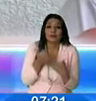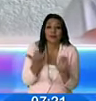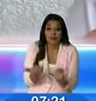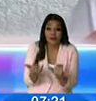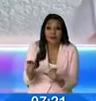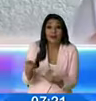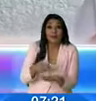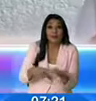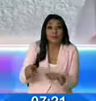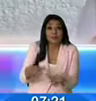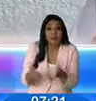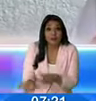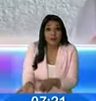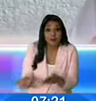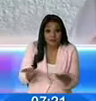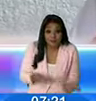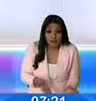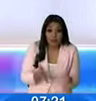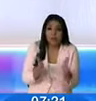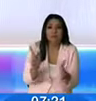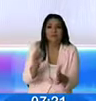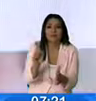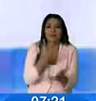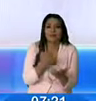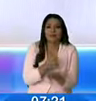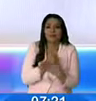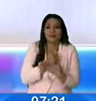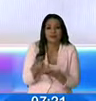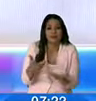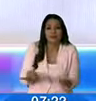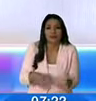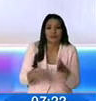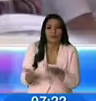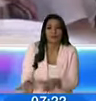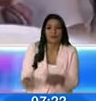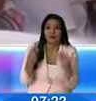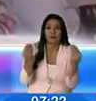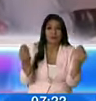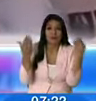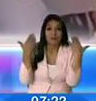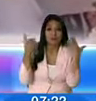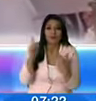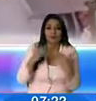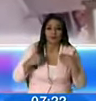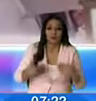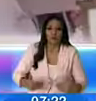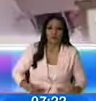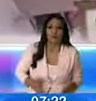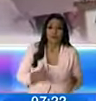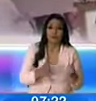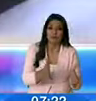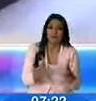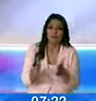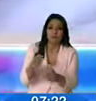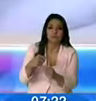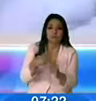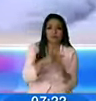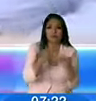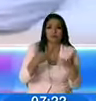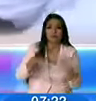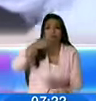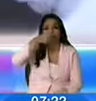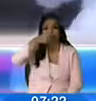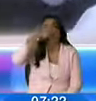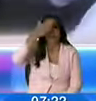ahora que mi hermana no les entregaron en una caja. Esperan que el caso no quede en el olvido, que con los cuerpos descansando en Santo Domingo de los Áchilas,